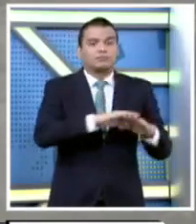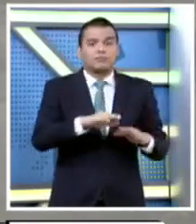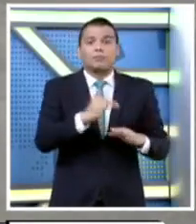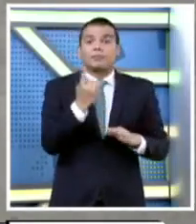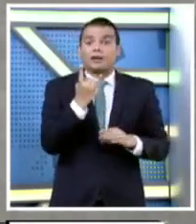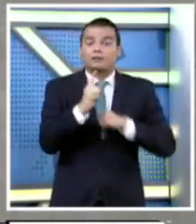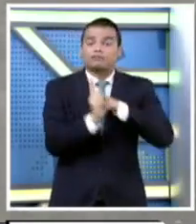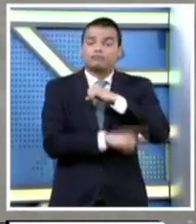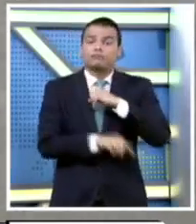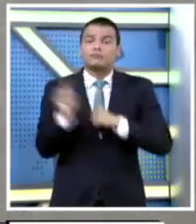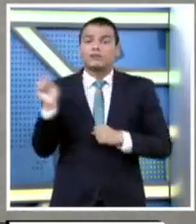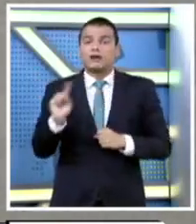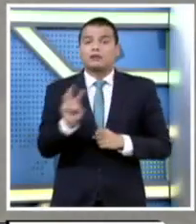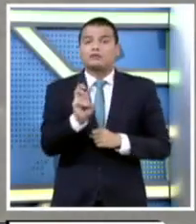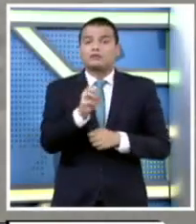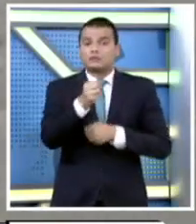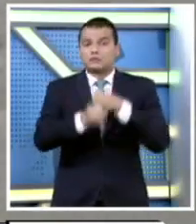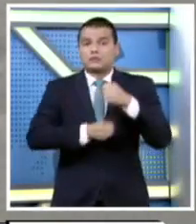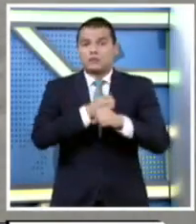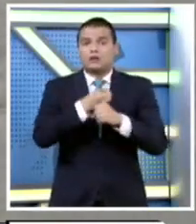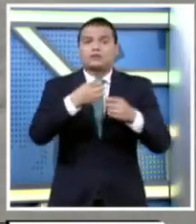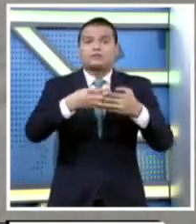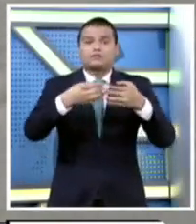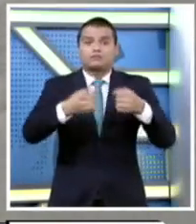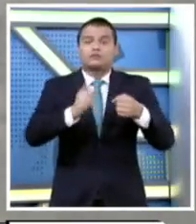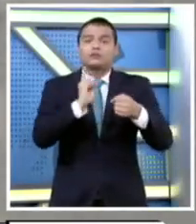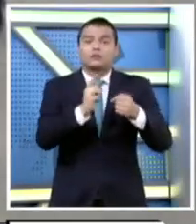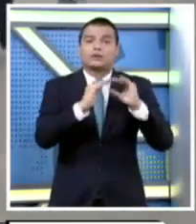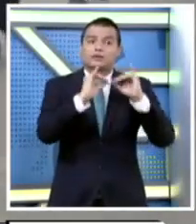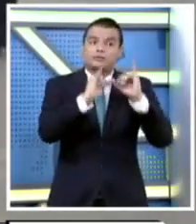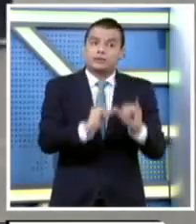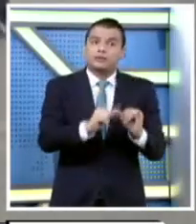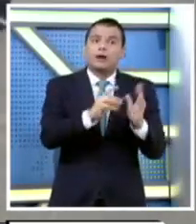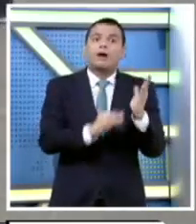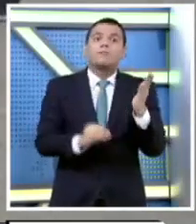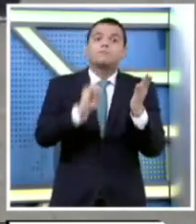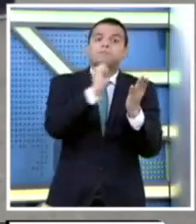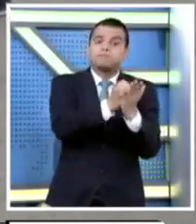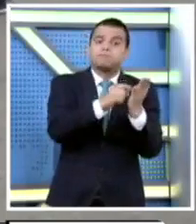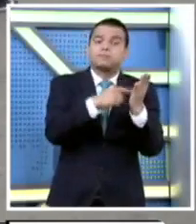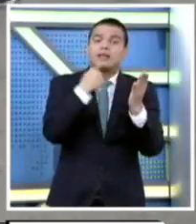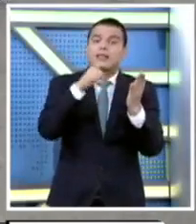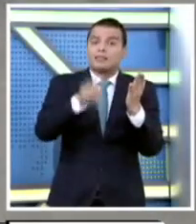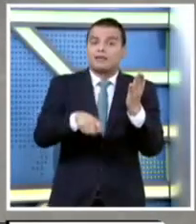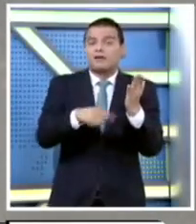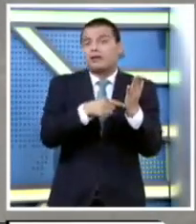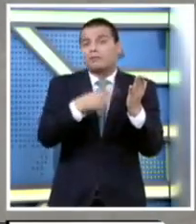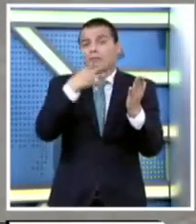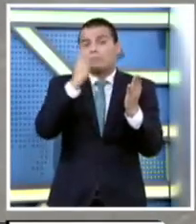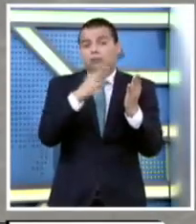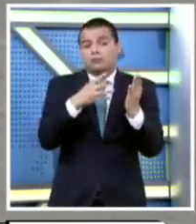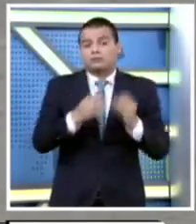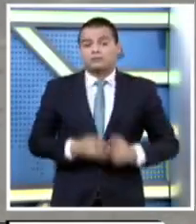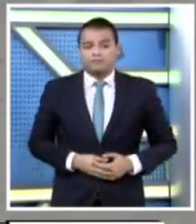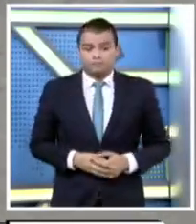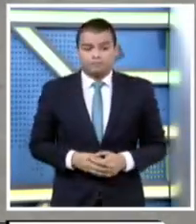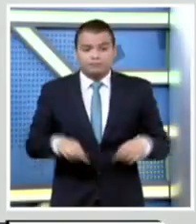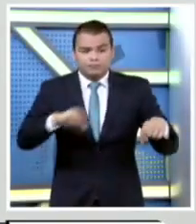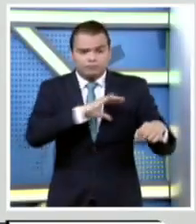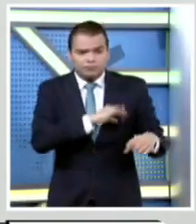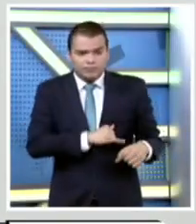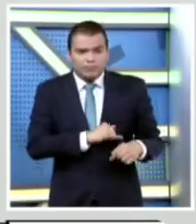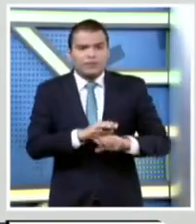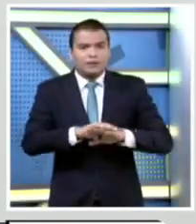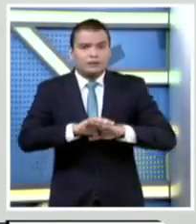pena de hasta 8 años de cárcel por haber infringido una restricción incluida dentro del Código Penal. Lo que en la ciudad de Cali está ocurriendo es que ya